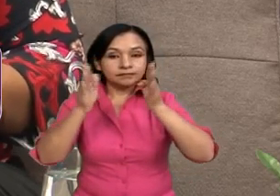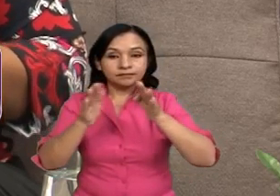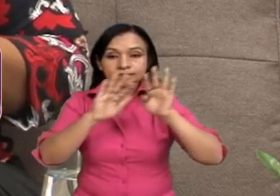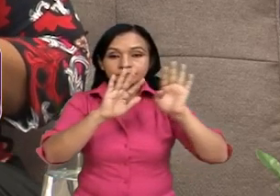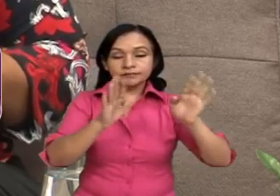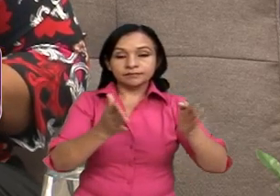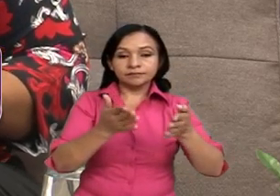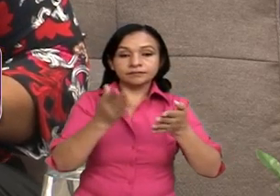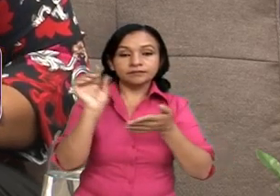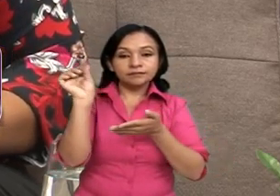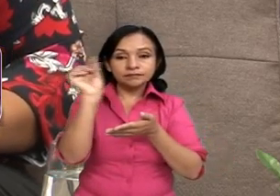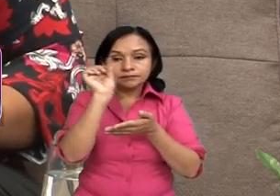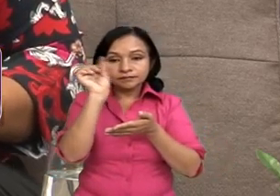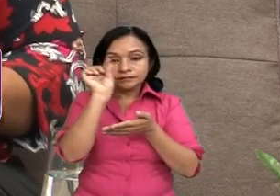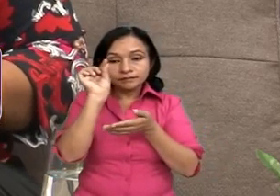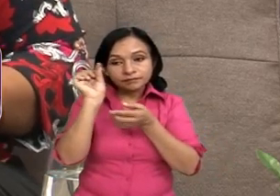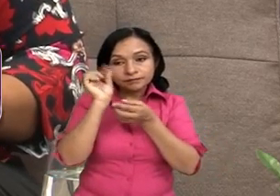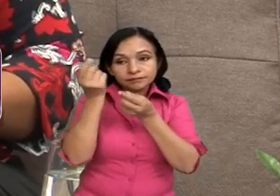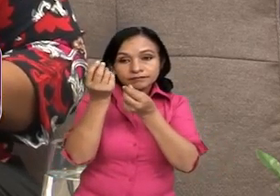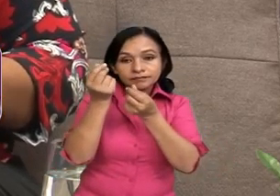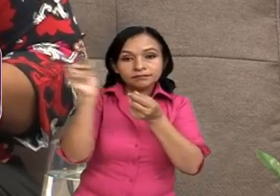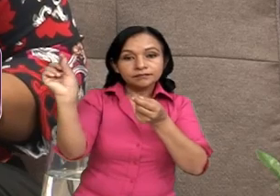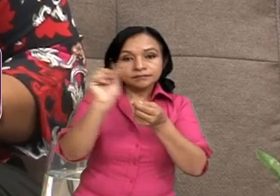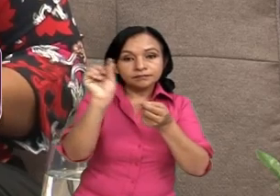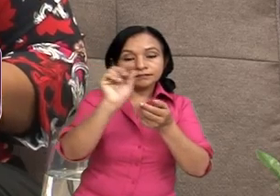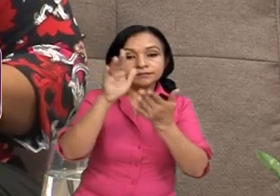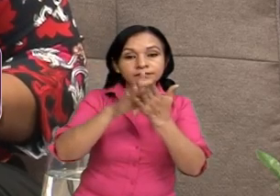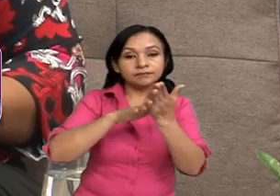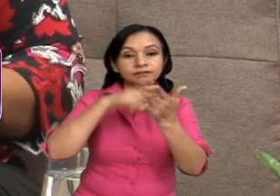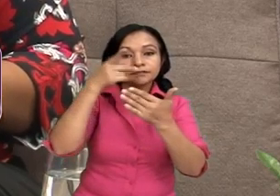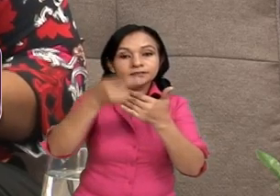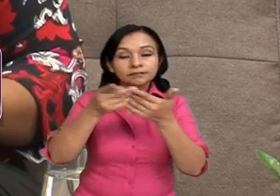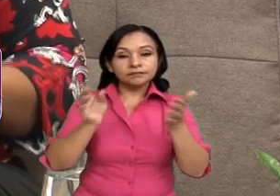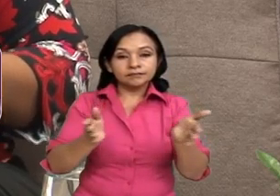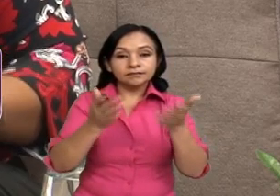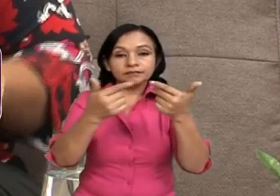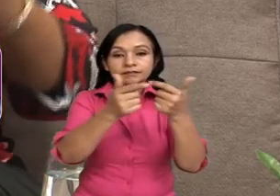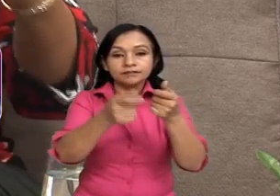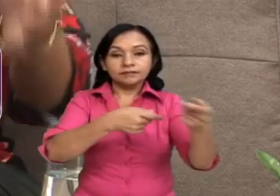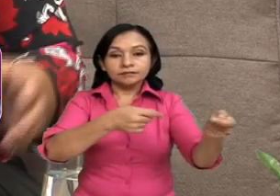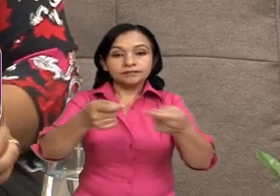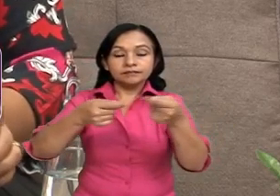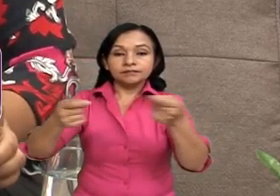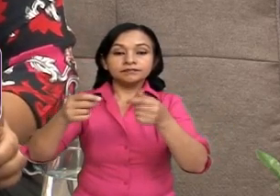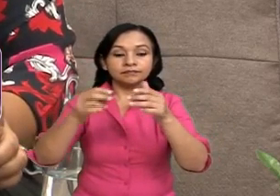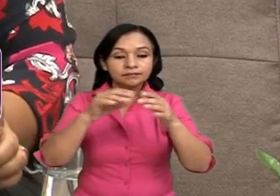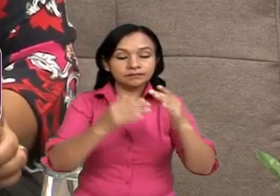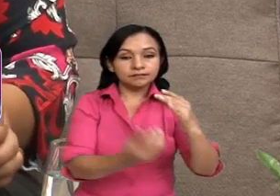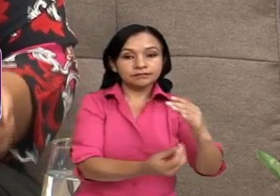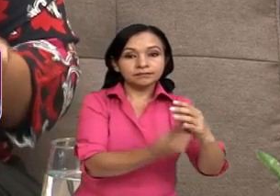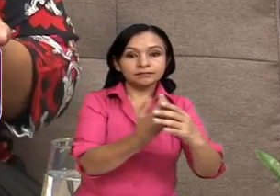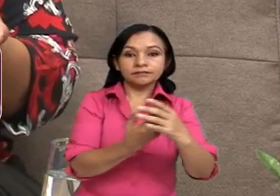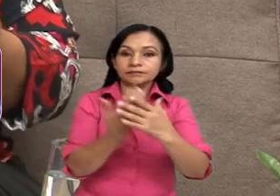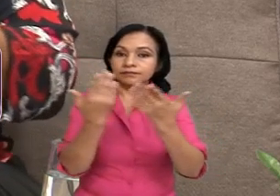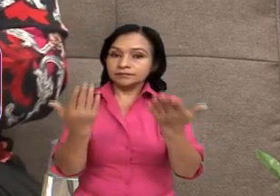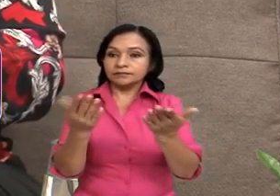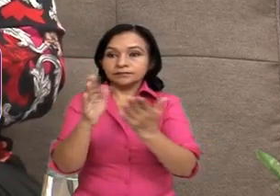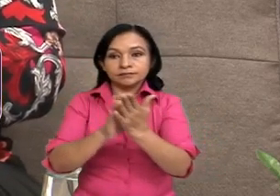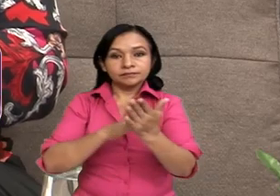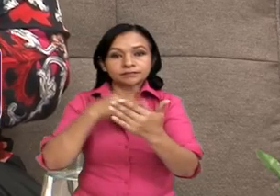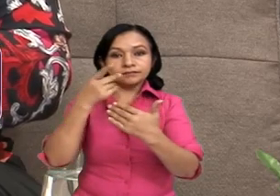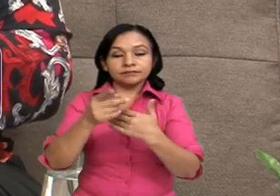recibido crédito en el marco del programa de emprendimiento para pequeños negocios en el campo. Y es un programa que